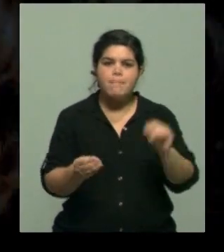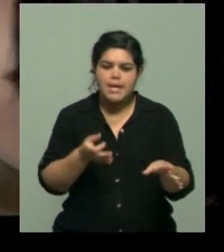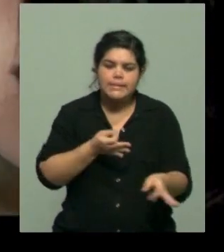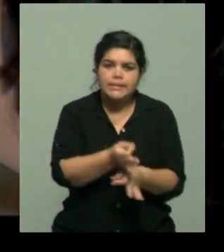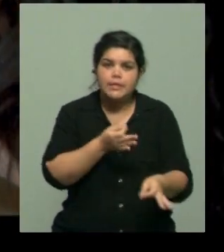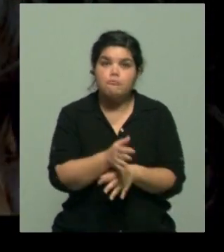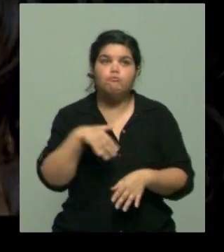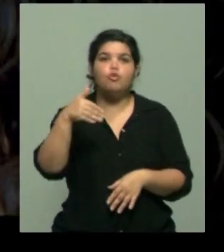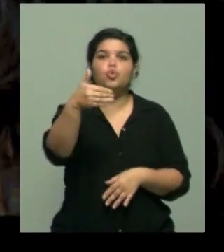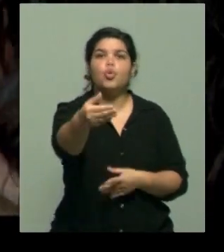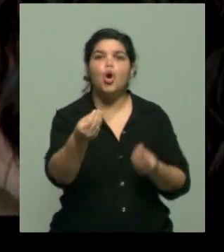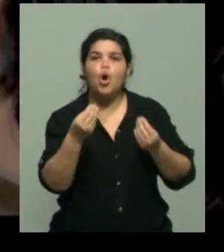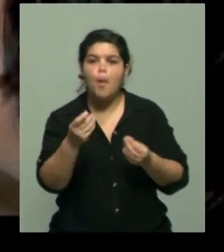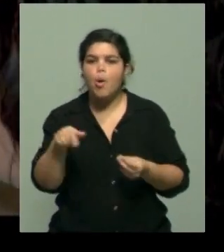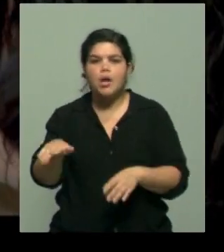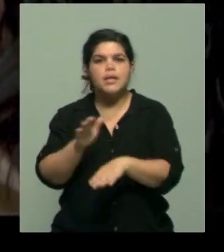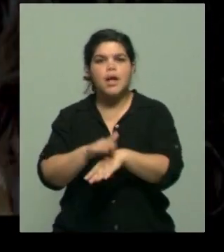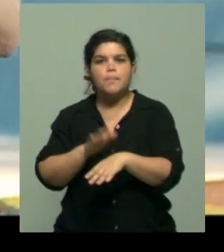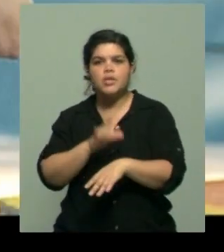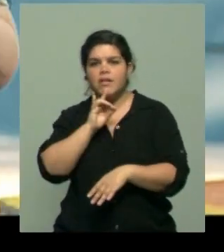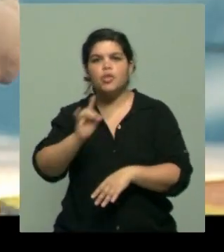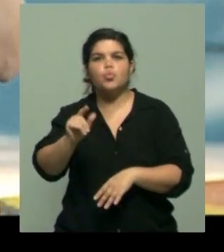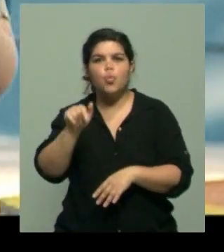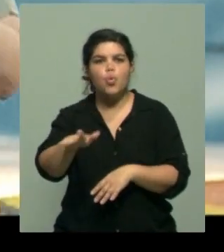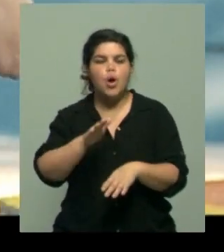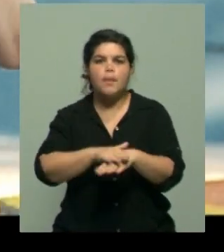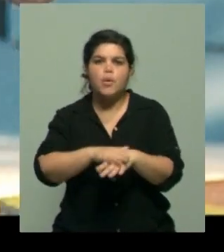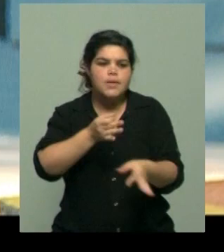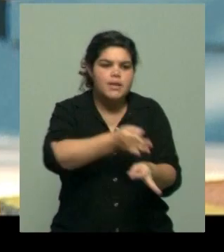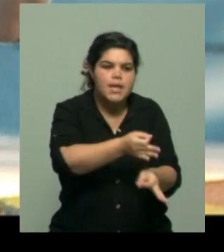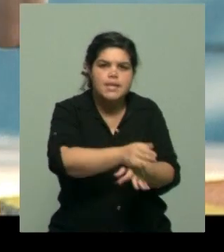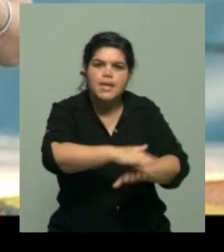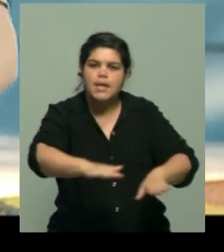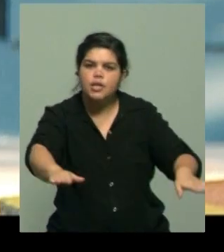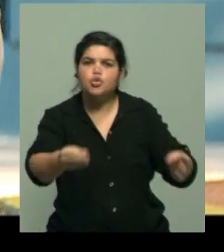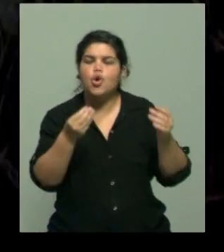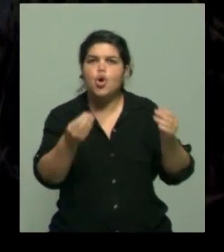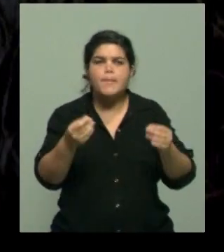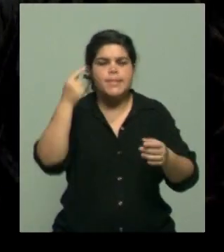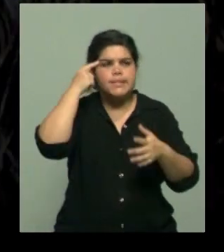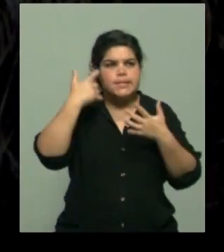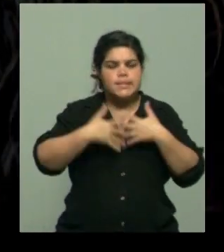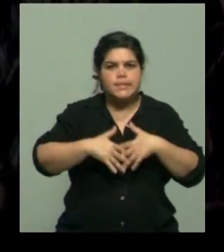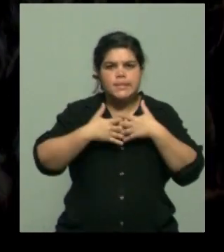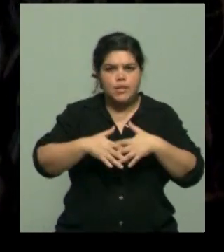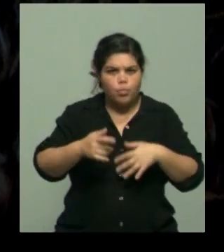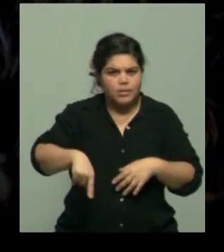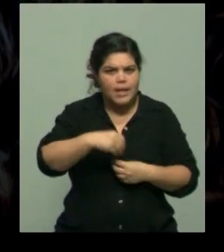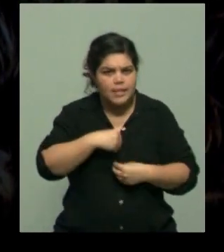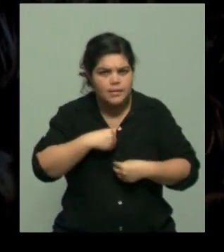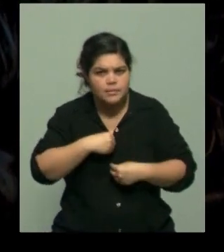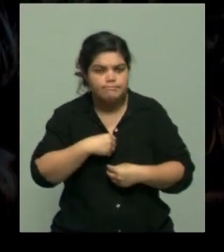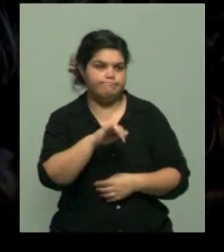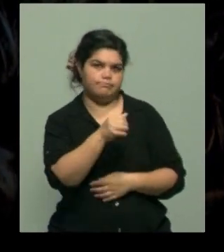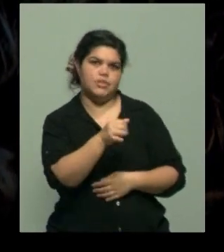chicos que realmente no vengan después con una mala formación entrando a un nivel superior? Bueno, ¿les ha pasado eso? Nos pasa